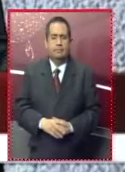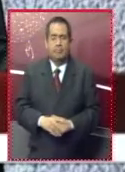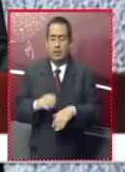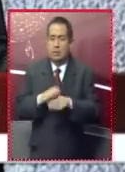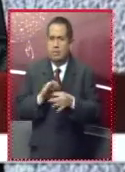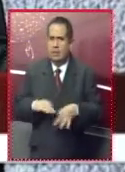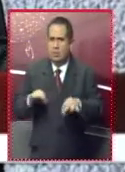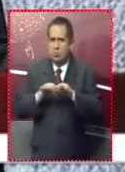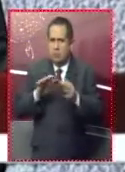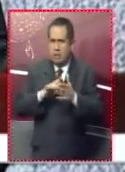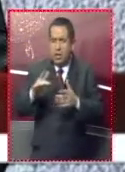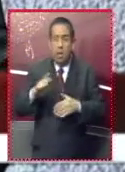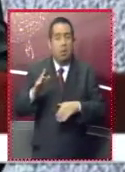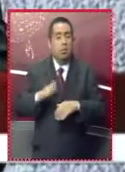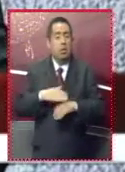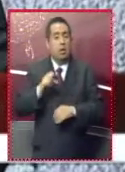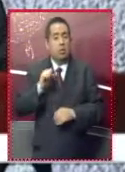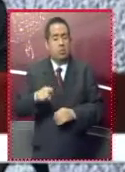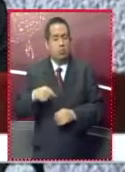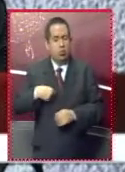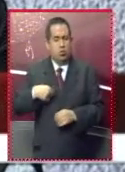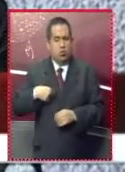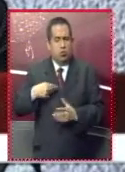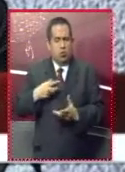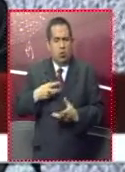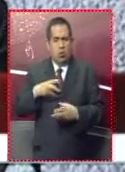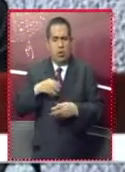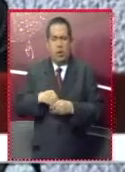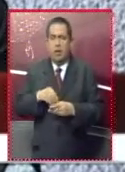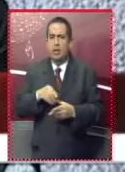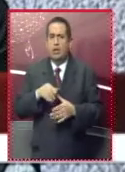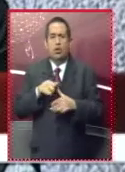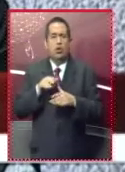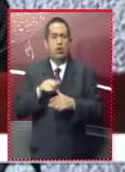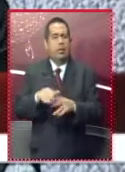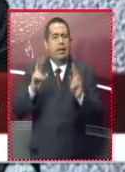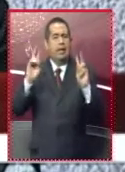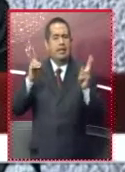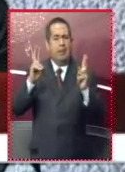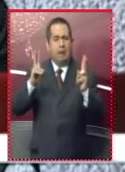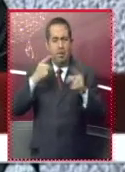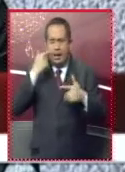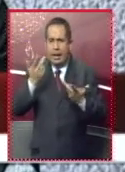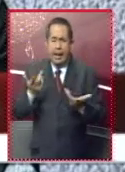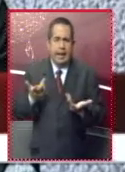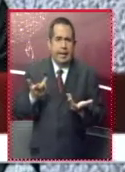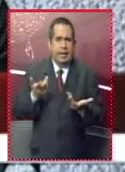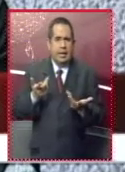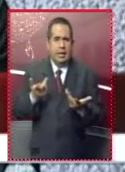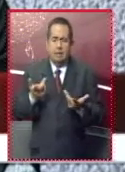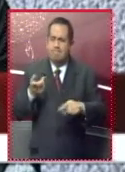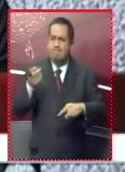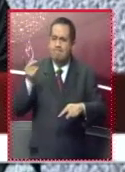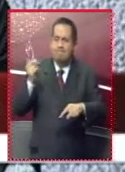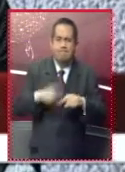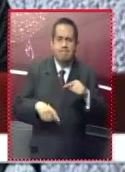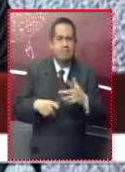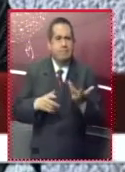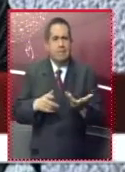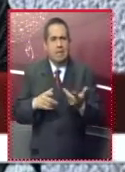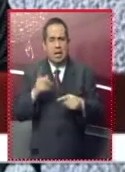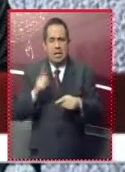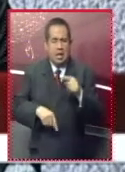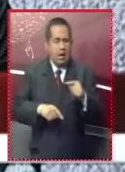particularmente porque soy parte, digamos, en cuanto al tema de combate a